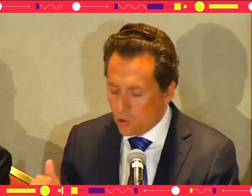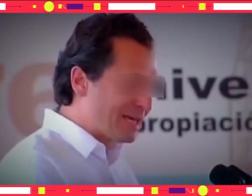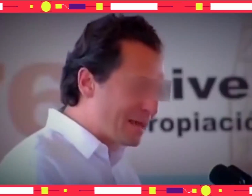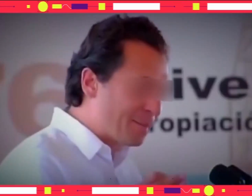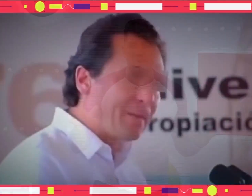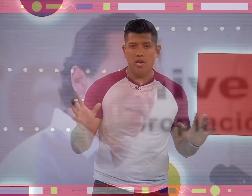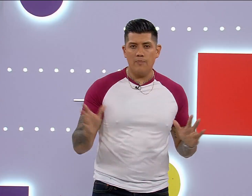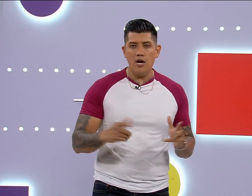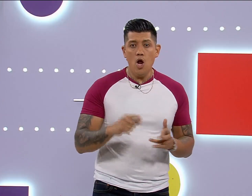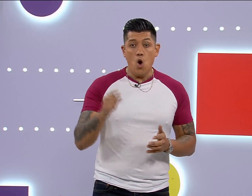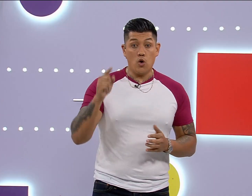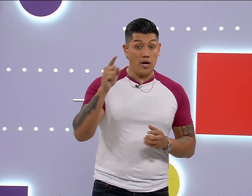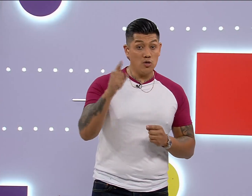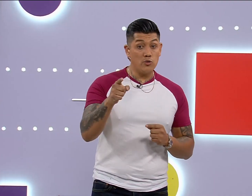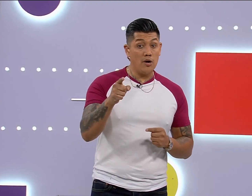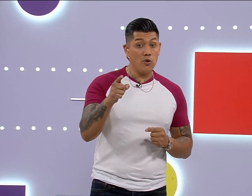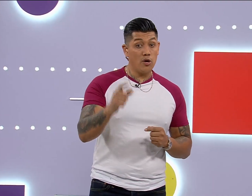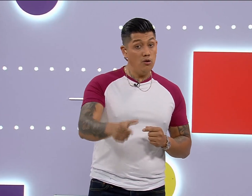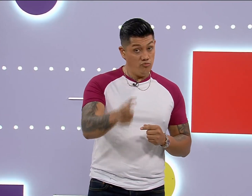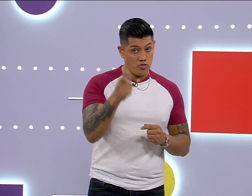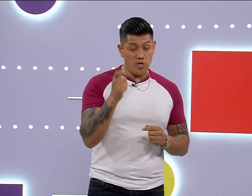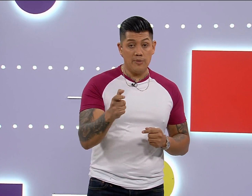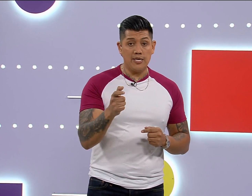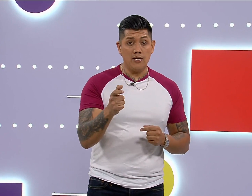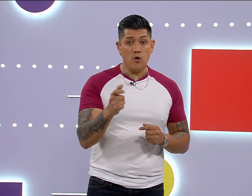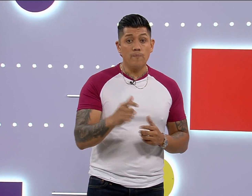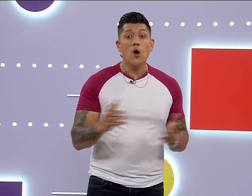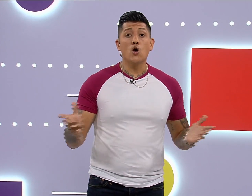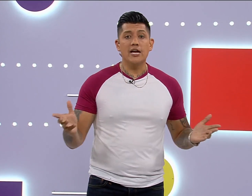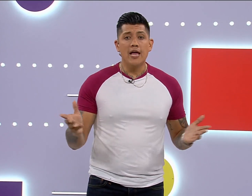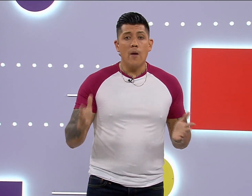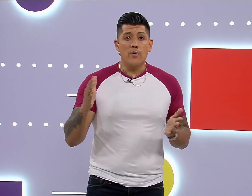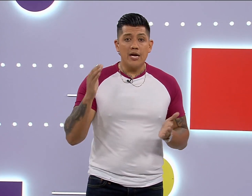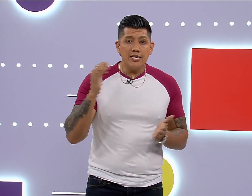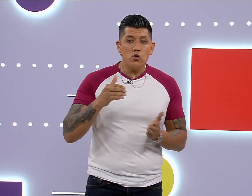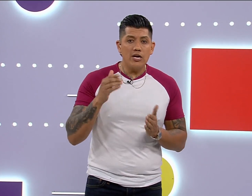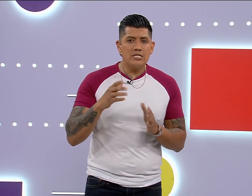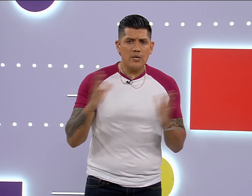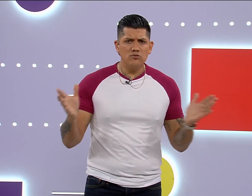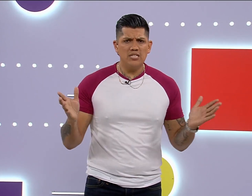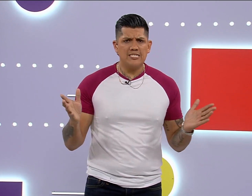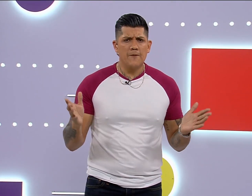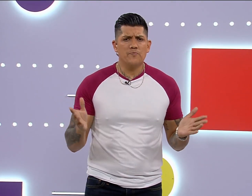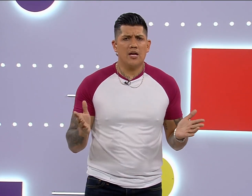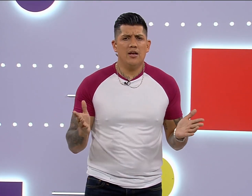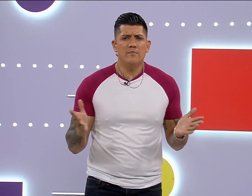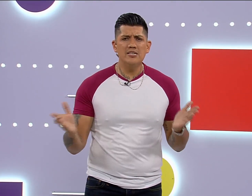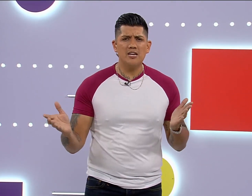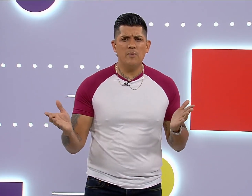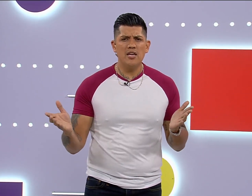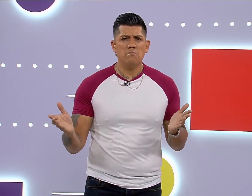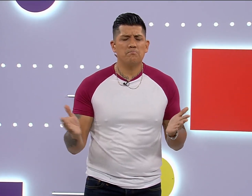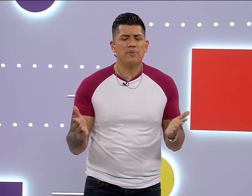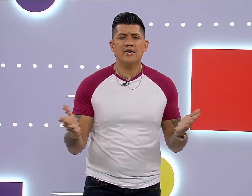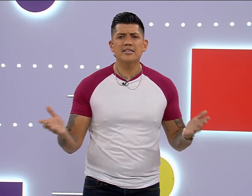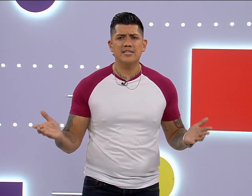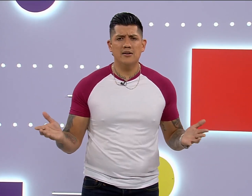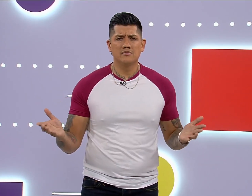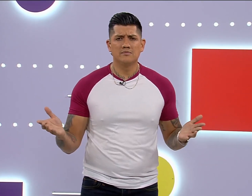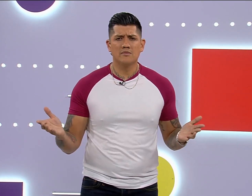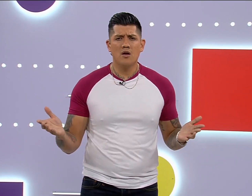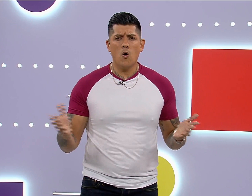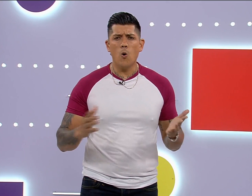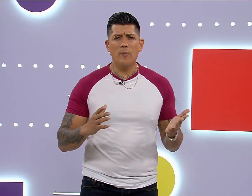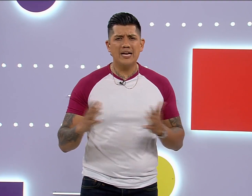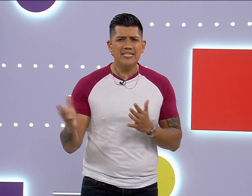Bien dicen en mi bella Iztapalapa lo que no suena lógico suena metálico Oigan pero aquí surgen las preguntas preguntas la ministra piña para qué